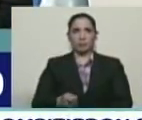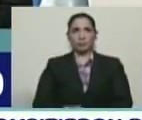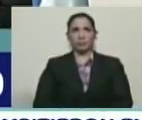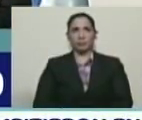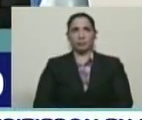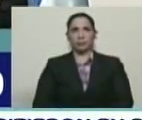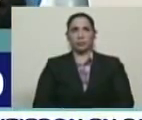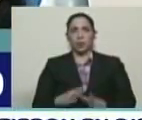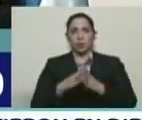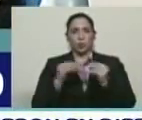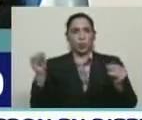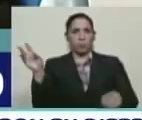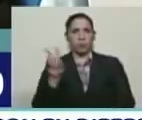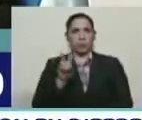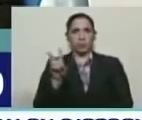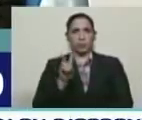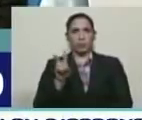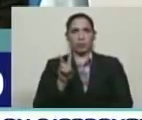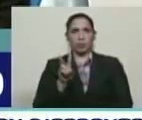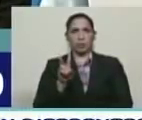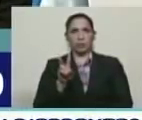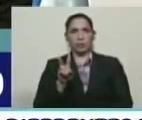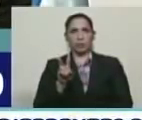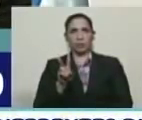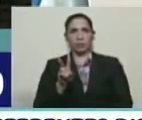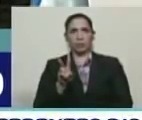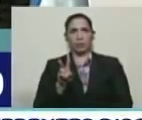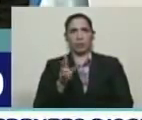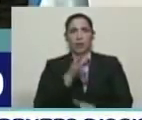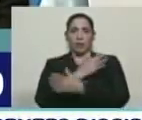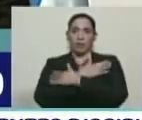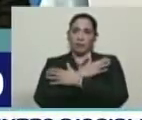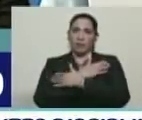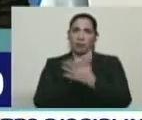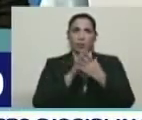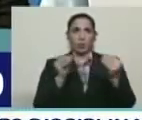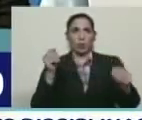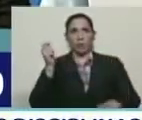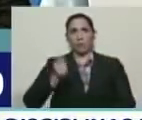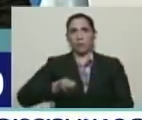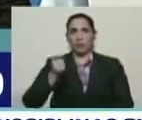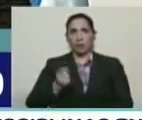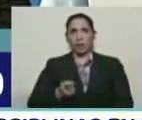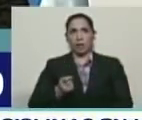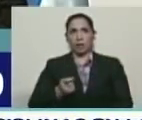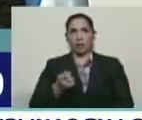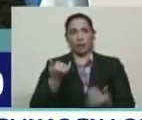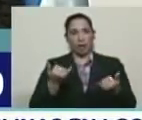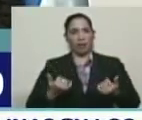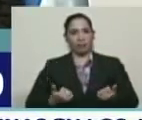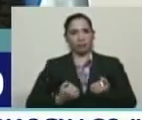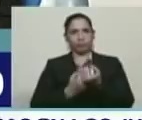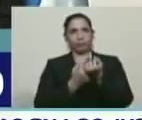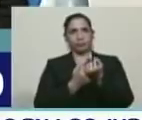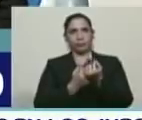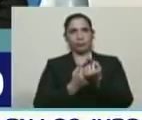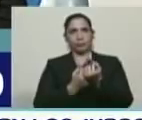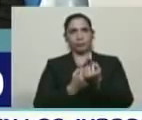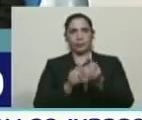en todo el territorio nacional. De estos, 26 son fiscales con competencia nacional. Un